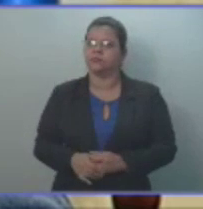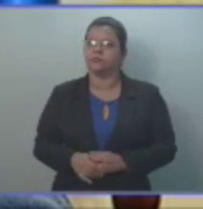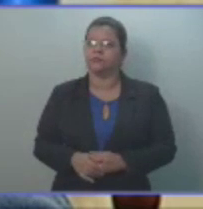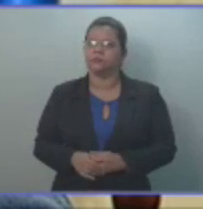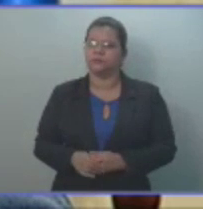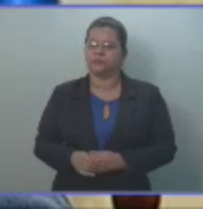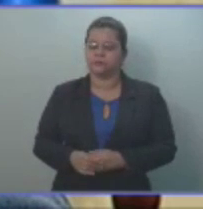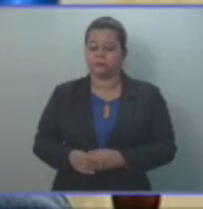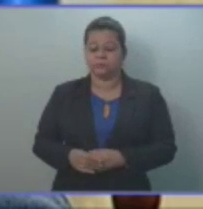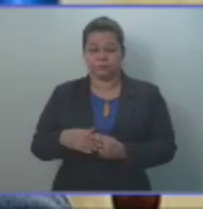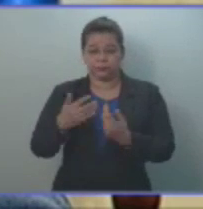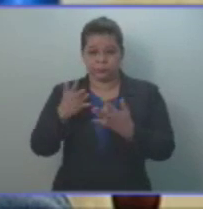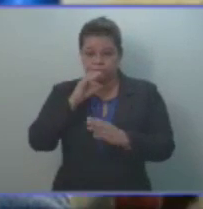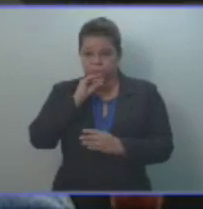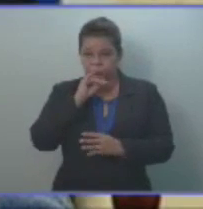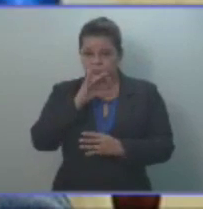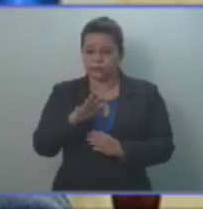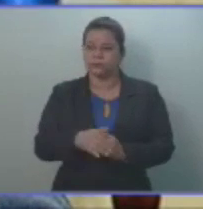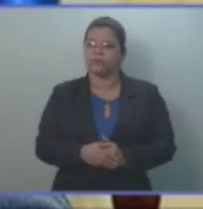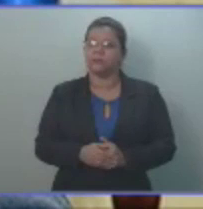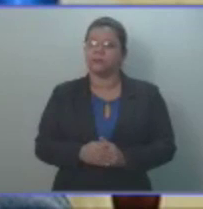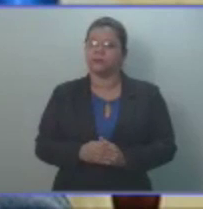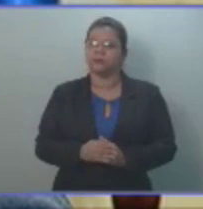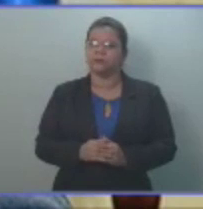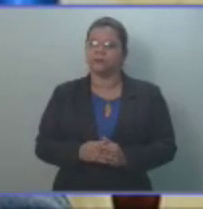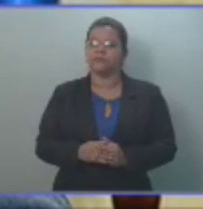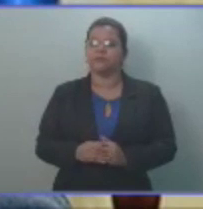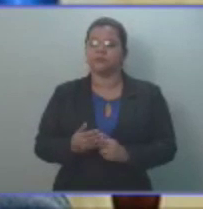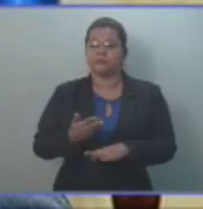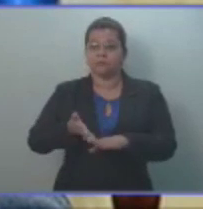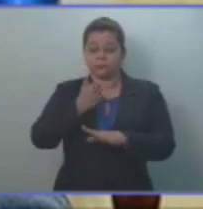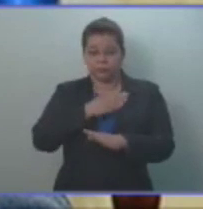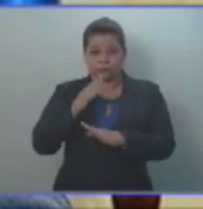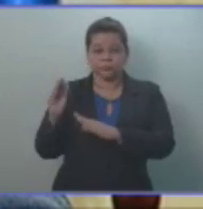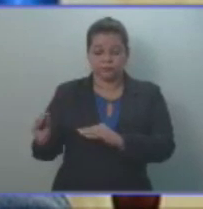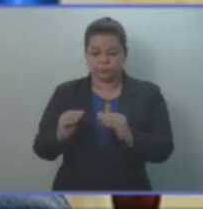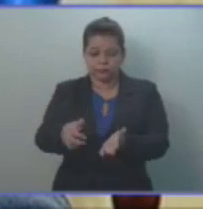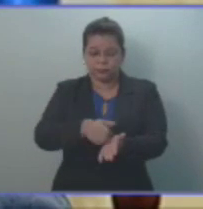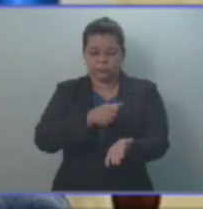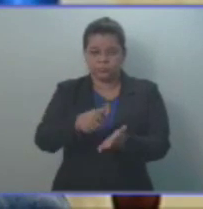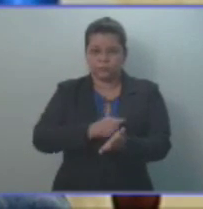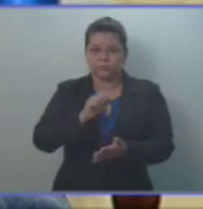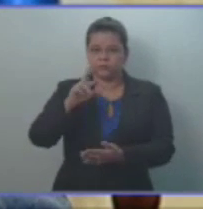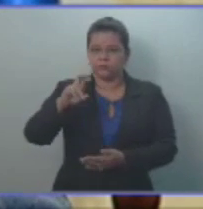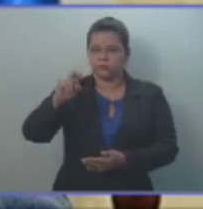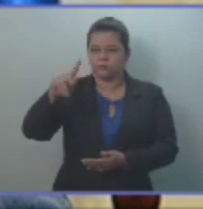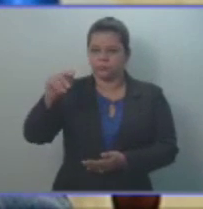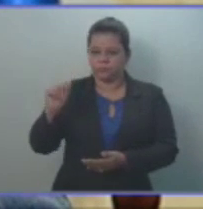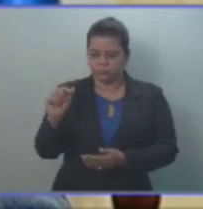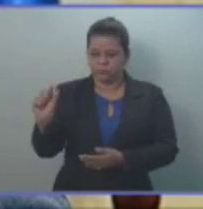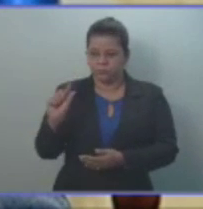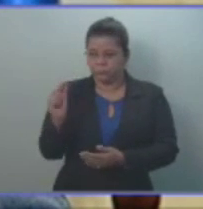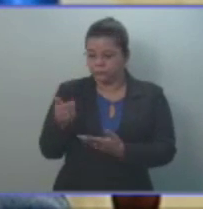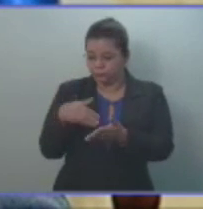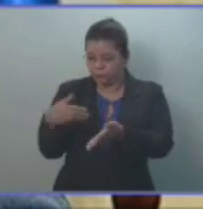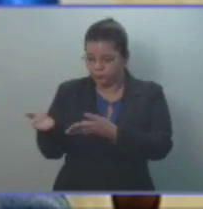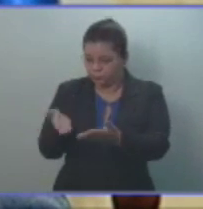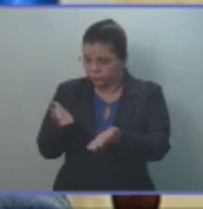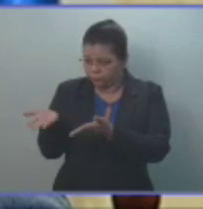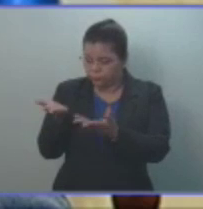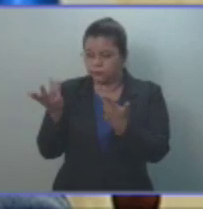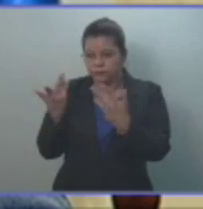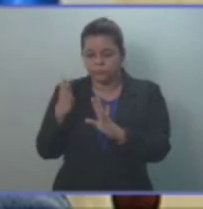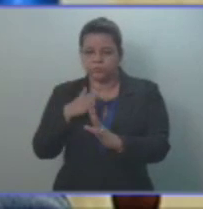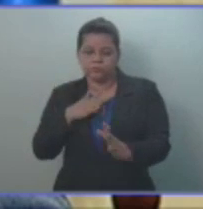Viene el texto diciendo así: la retención aplicada a las personas naturales por rentas provenientes de prestaciones de servicios